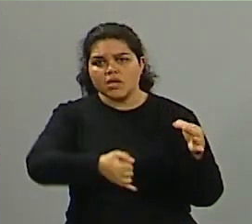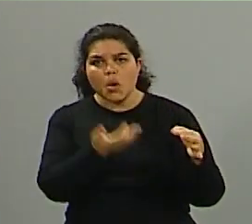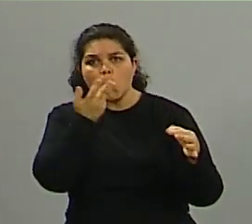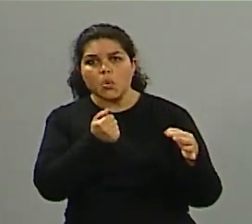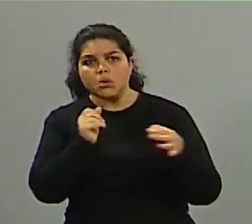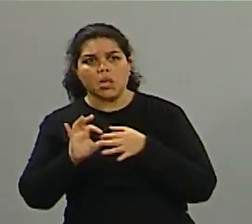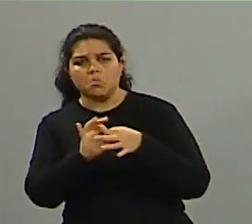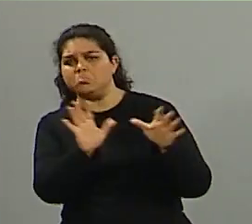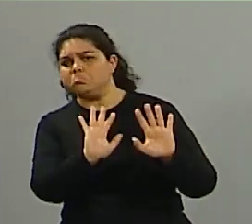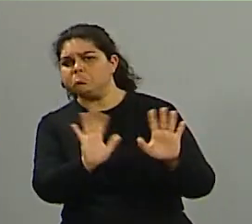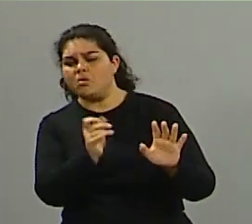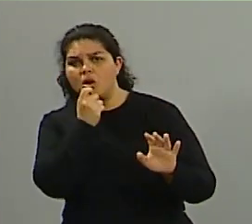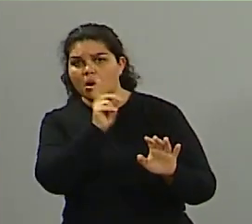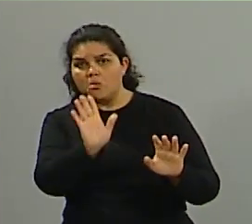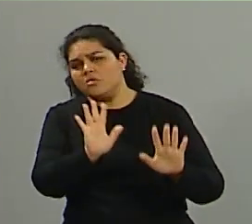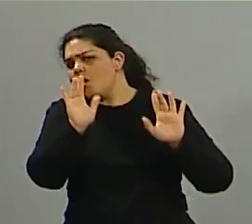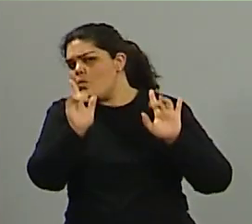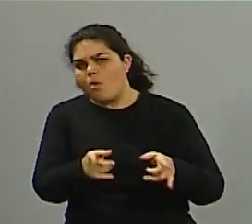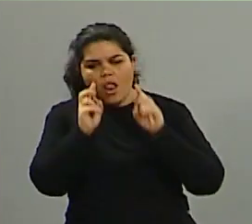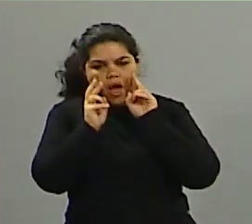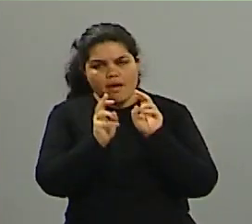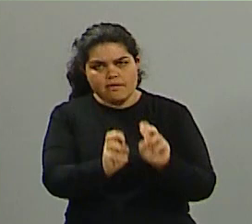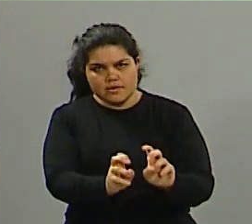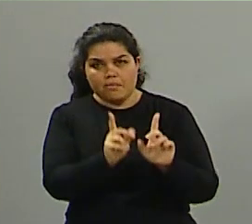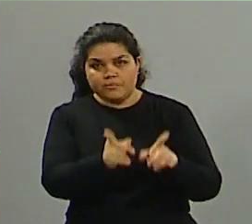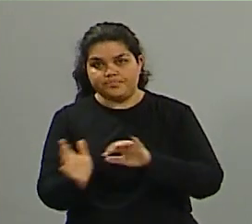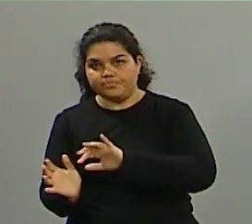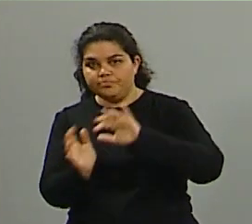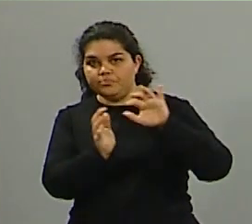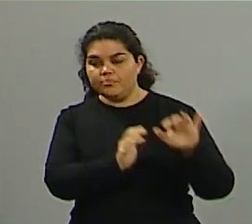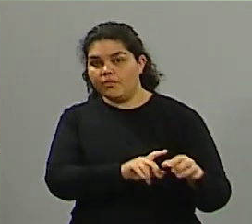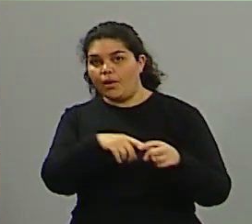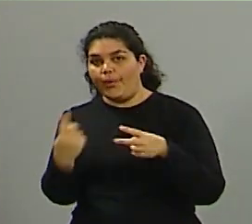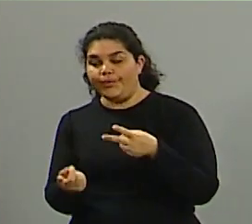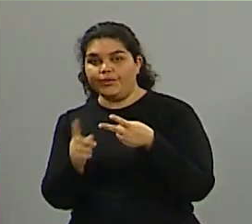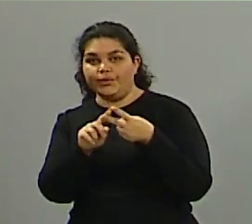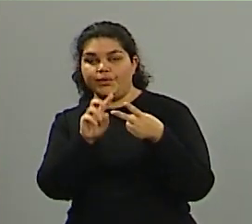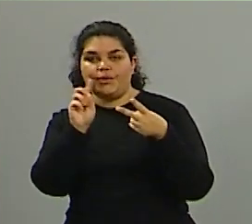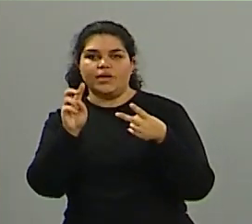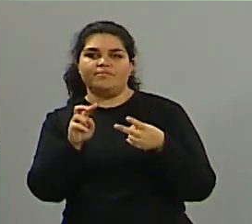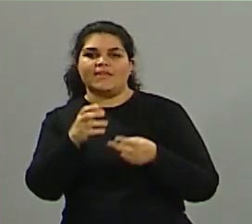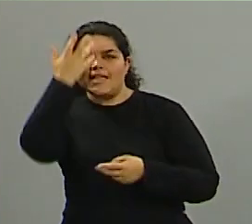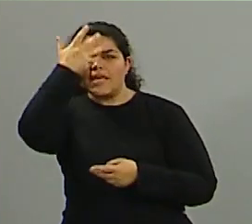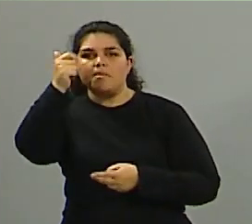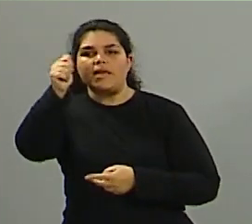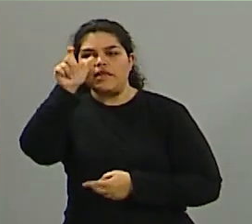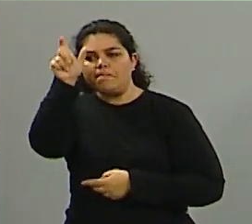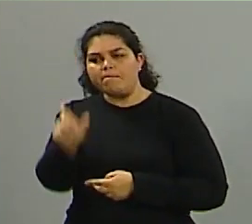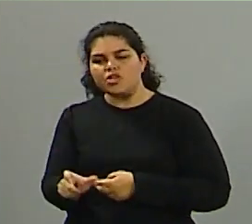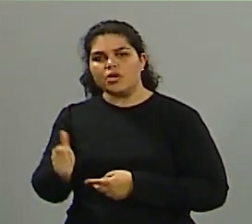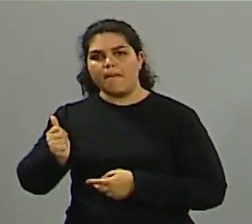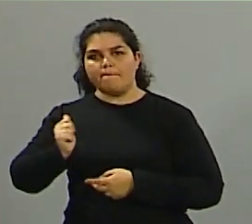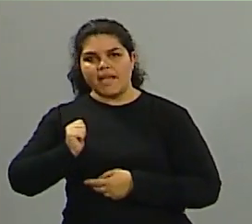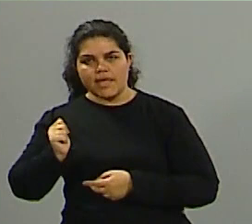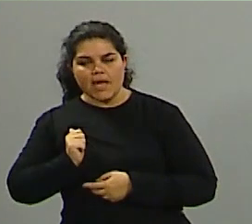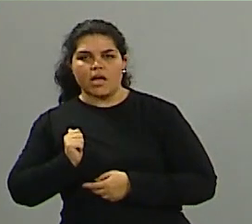temas que vamos a analizar es la figura de San Martín, el general, el militar, el político, el humano, ¿sí? Porque